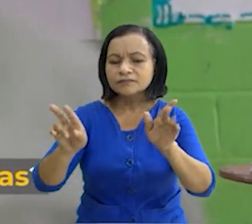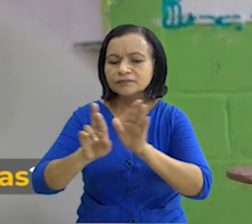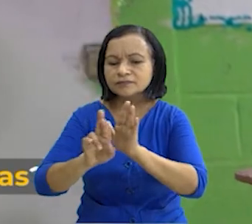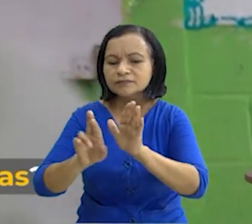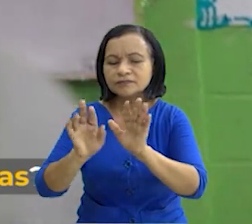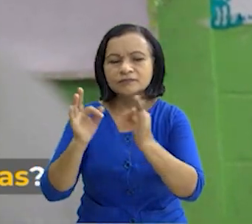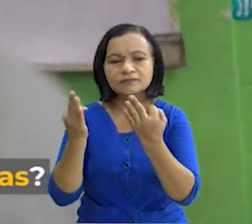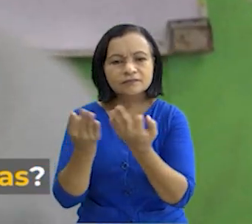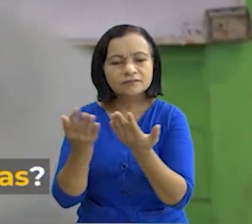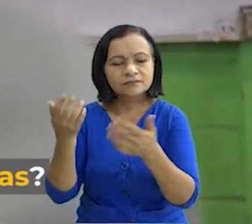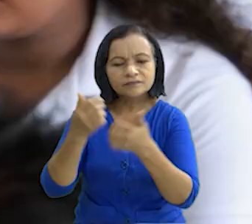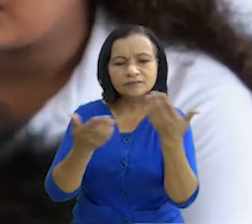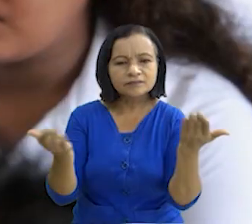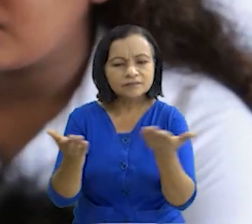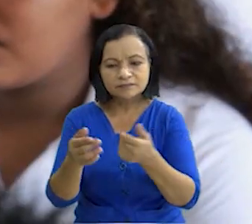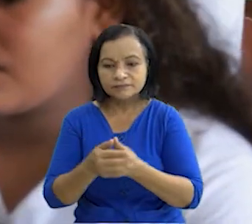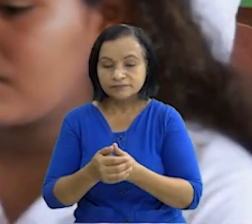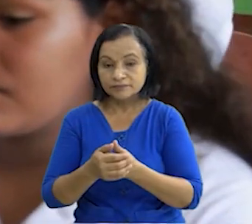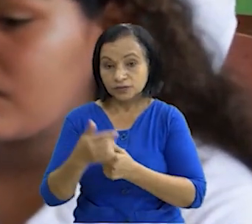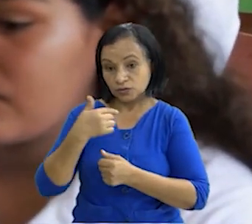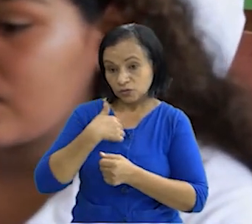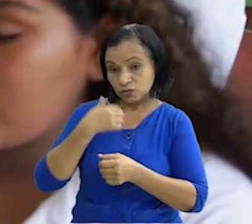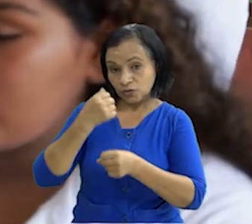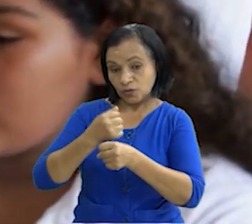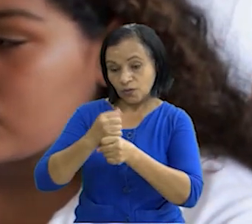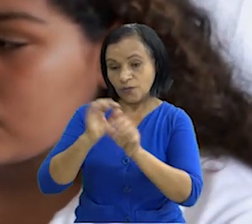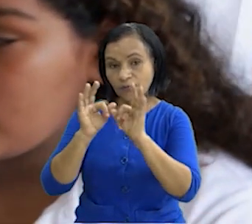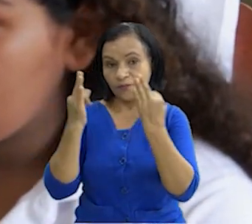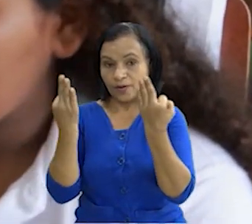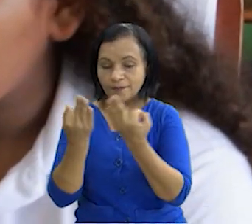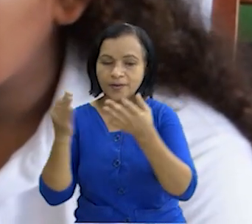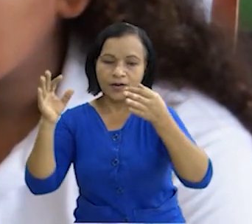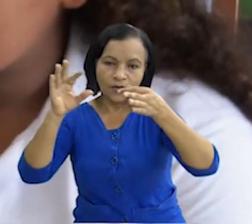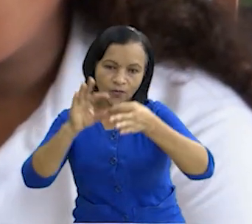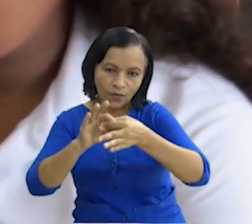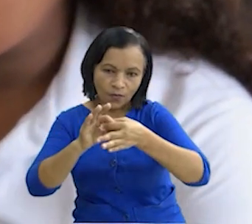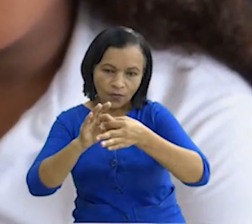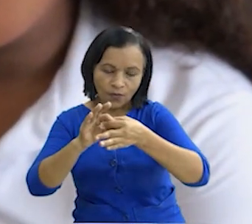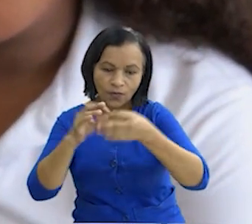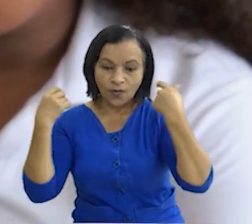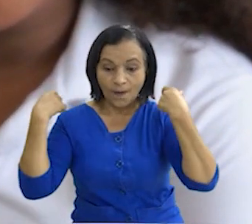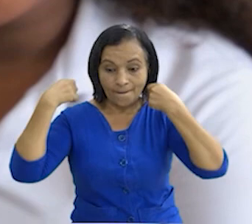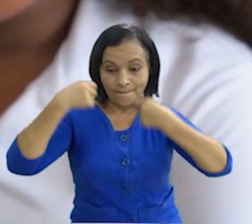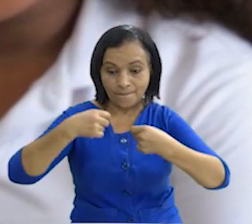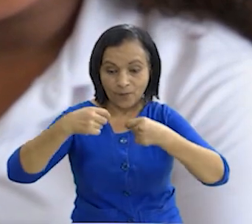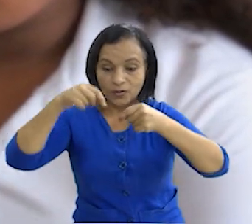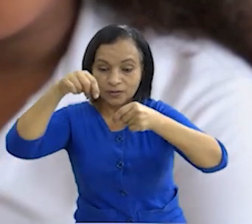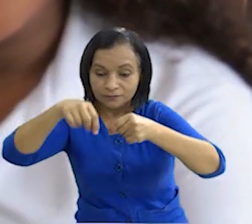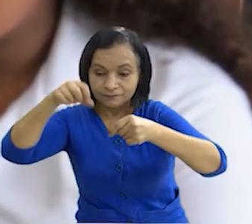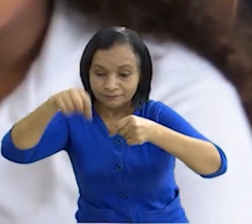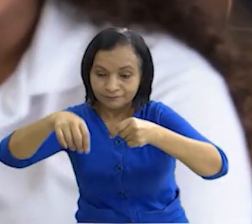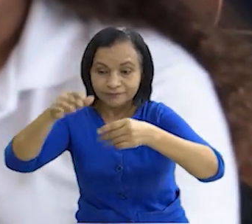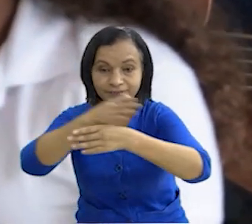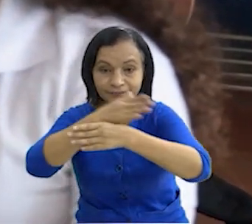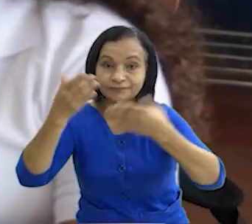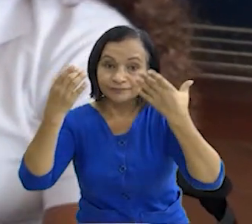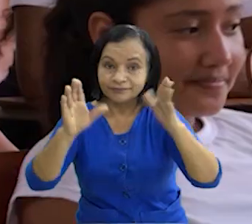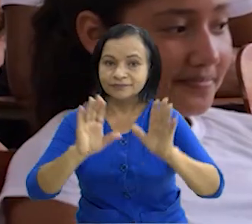respuesta familiar multiamenaza? Yo lo trabajé con toda mi familia y juntos armamos la mochila de emergencia. ¡Excelente!